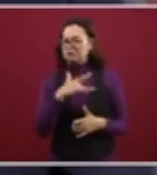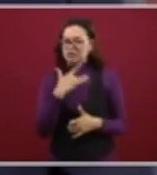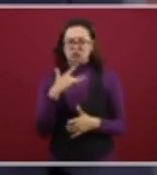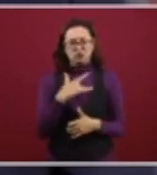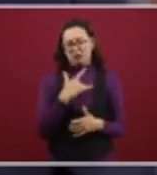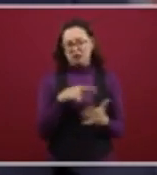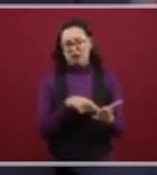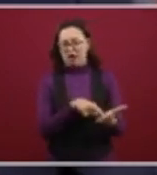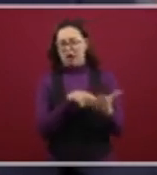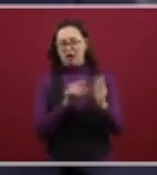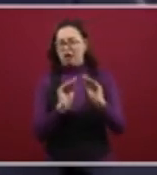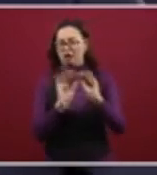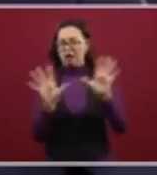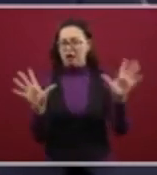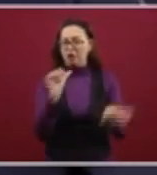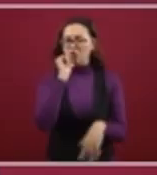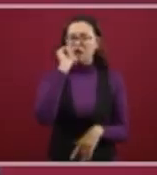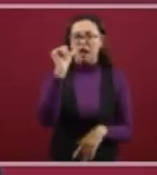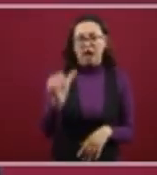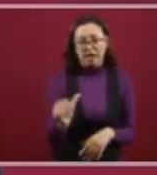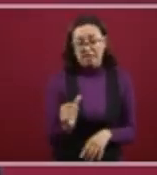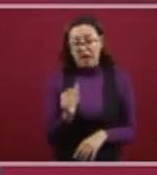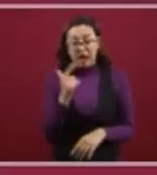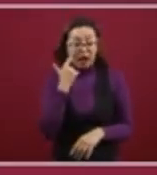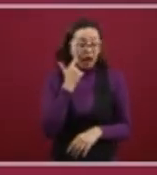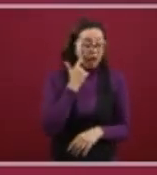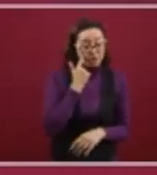recovecos para conceder